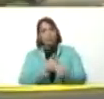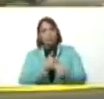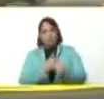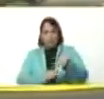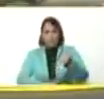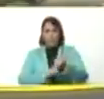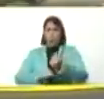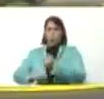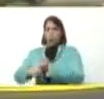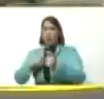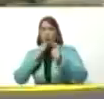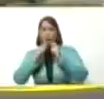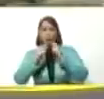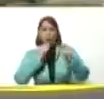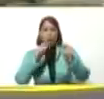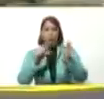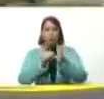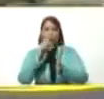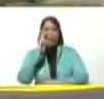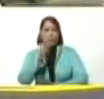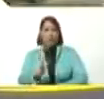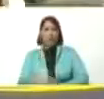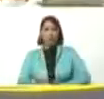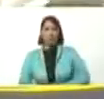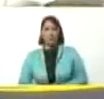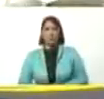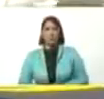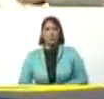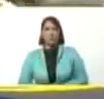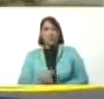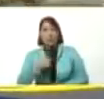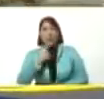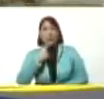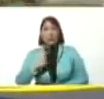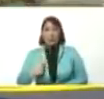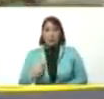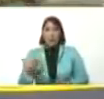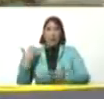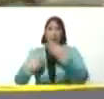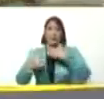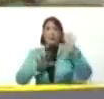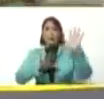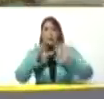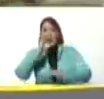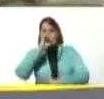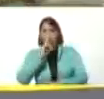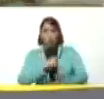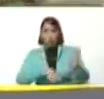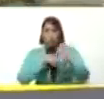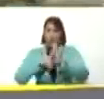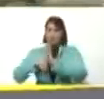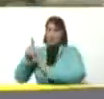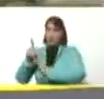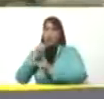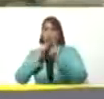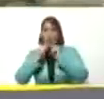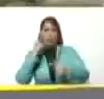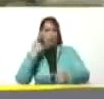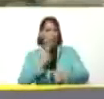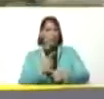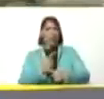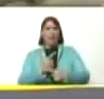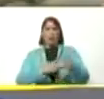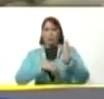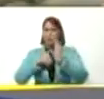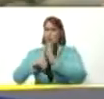los turistas donde lo vea. Eso nos decían hace 15 años. Para desarrollar el turismo hace falta desarrollar la